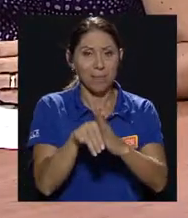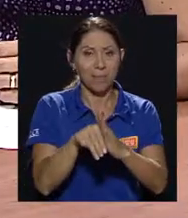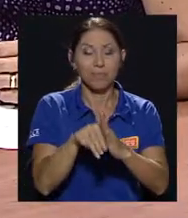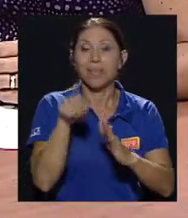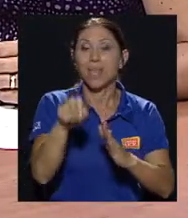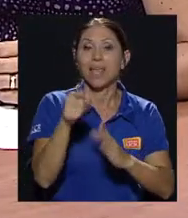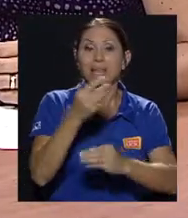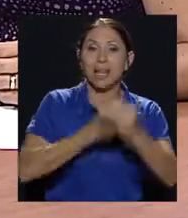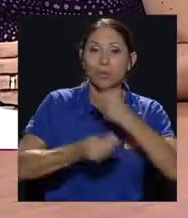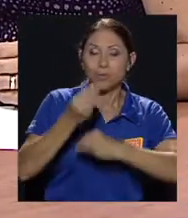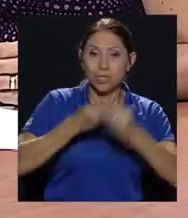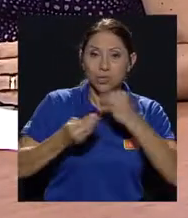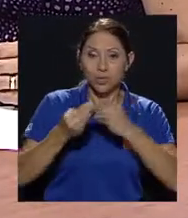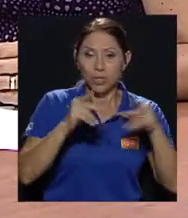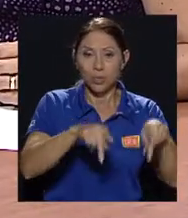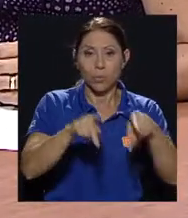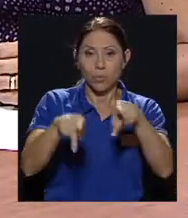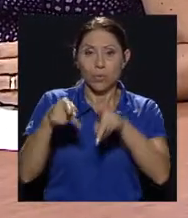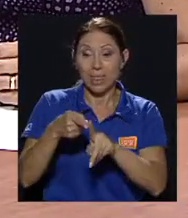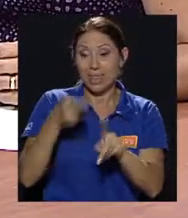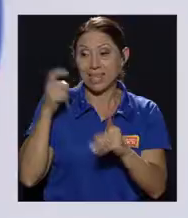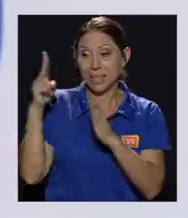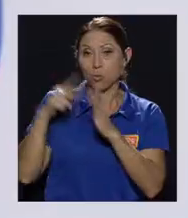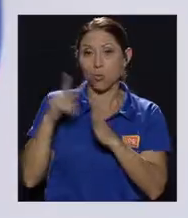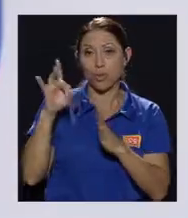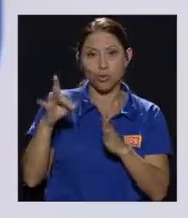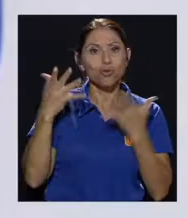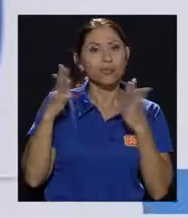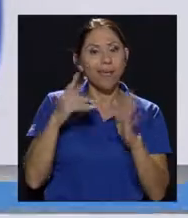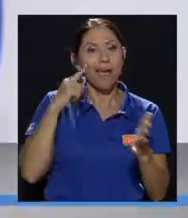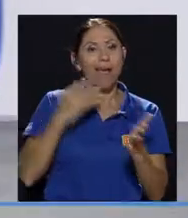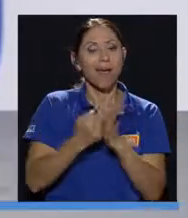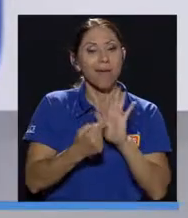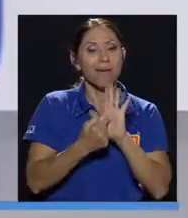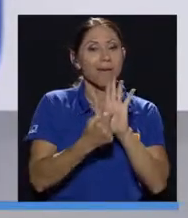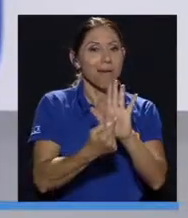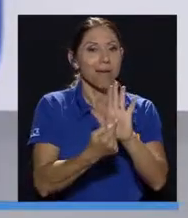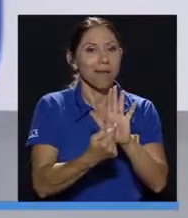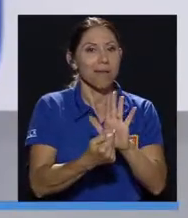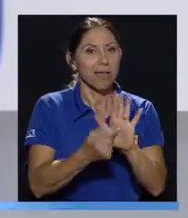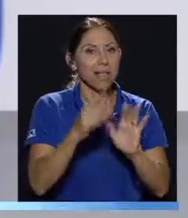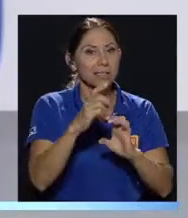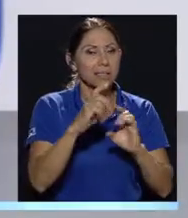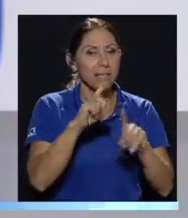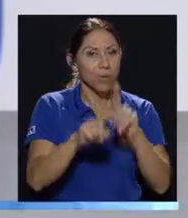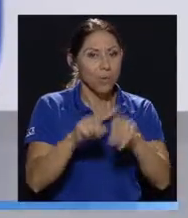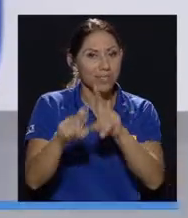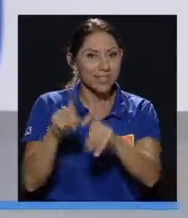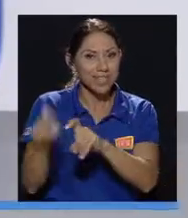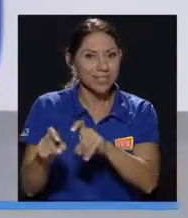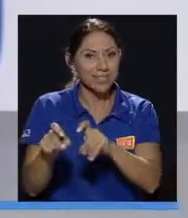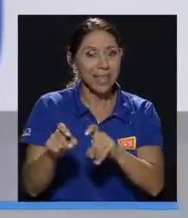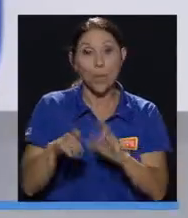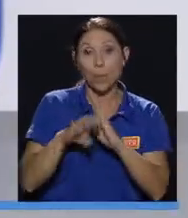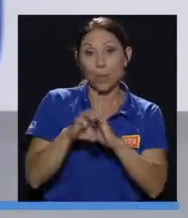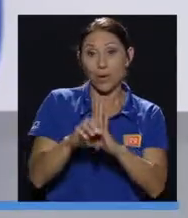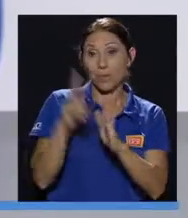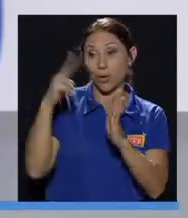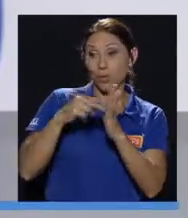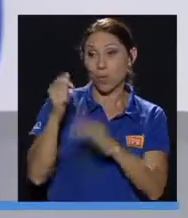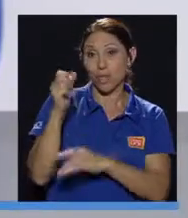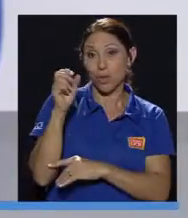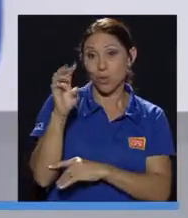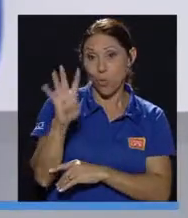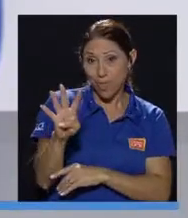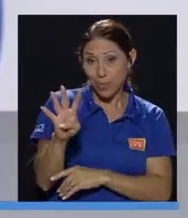siendo mostrado por las encuestas desde el año 2008. En el caso de Póngale Vida lo hemos mostrado desde el año 2004, pero no fue sino hasta